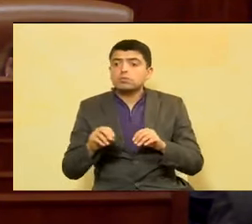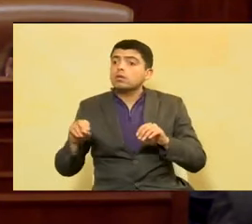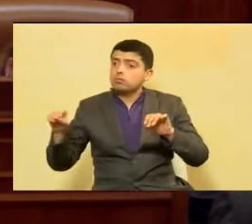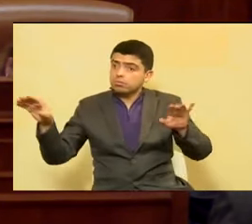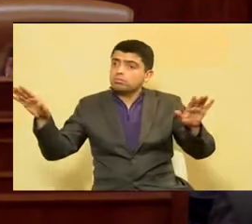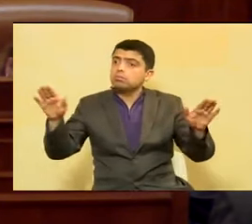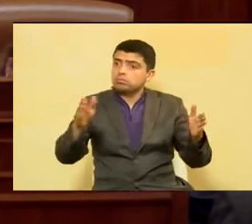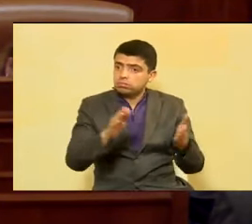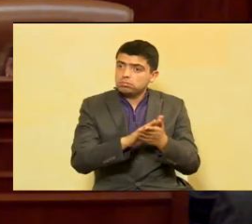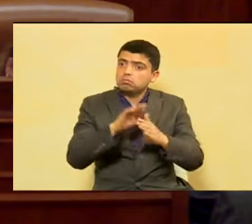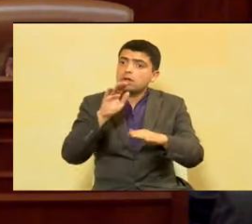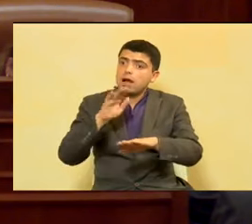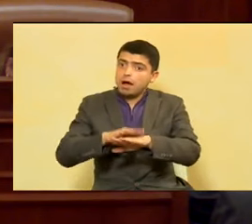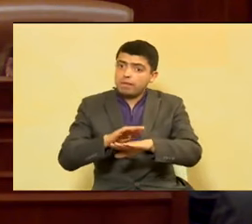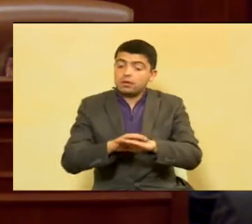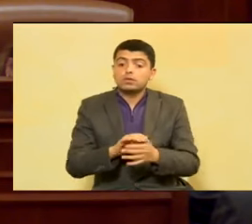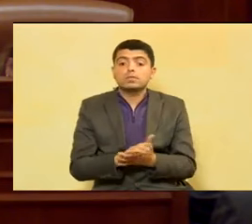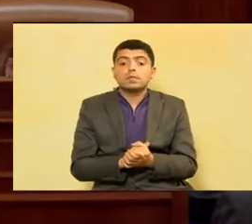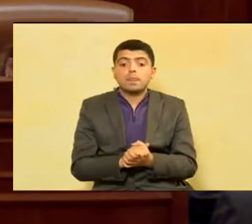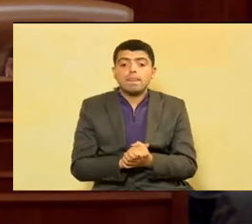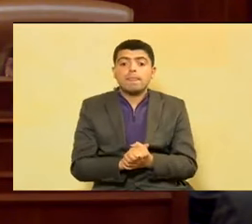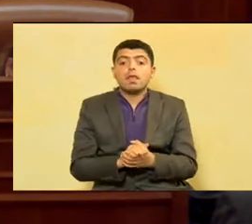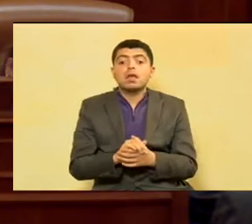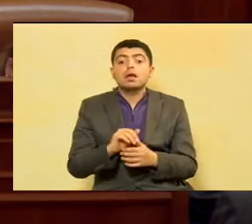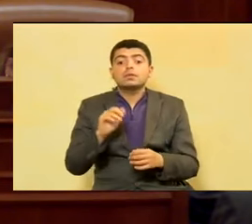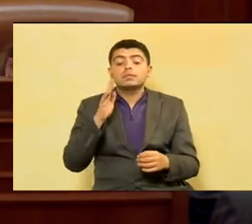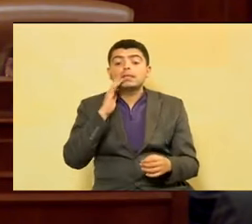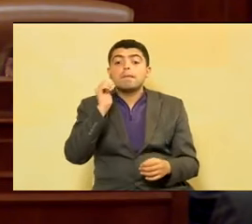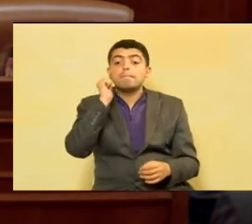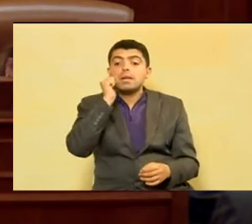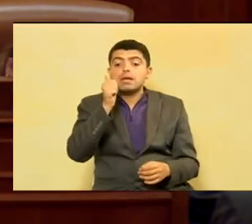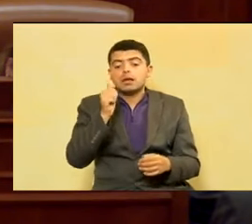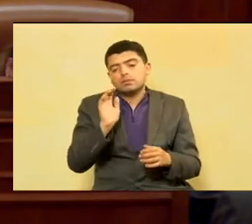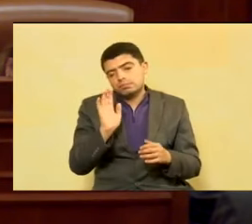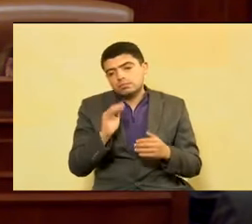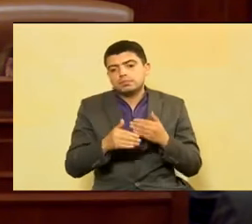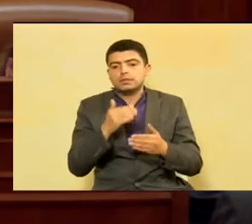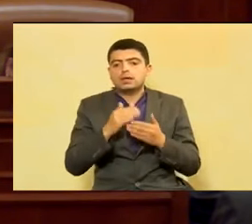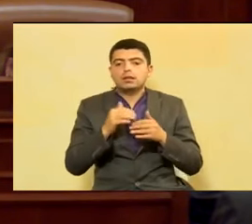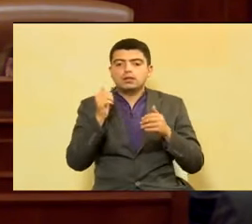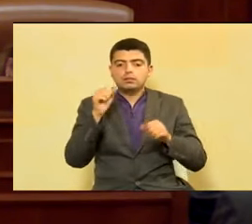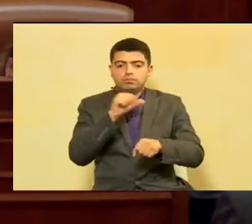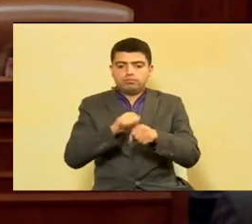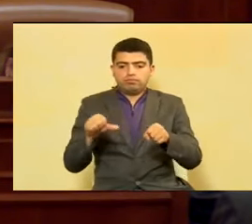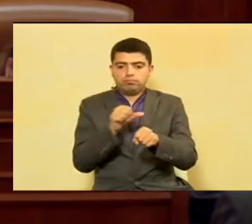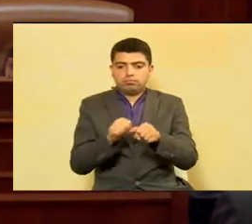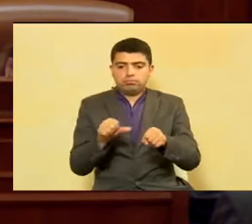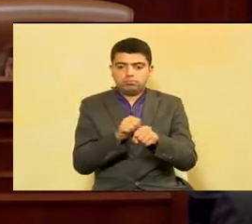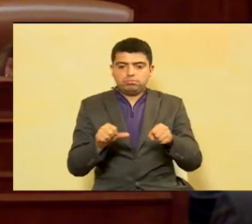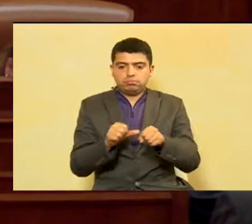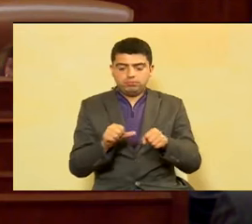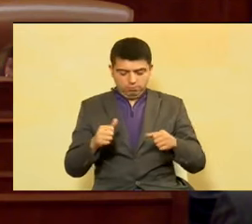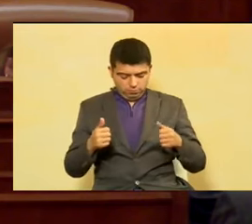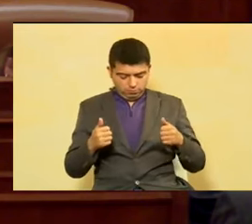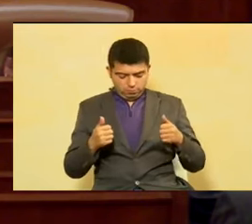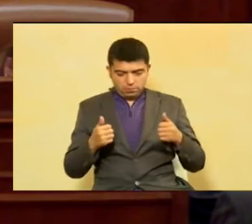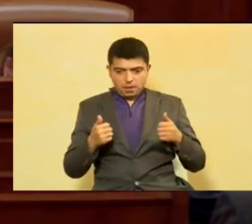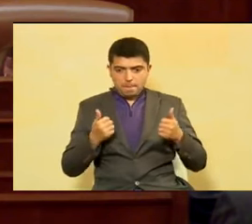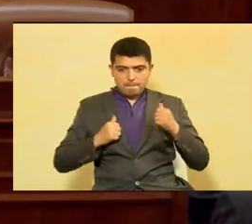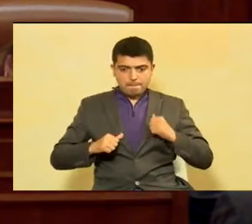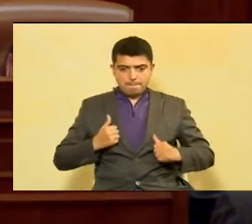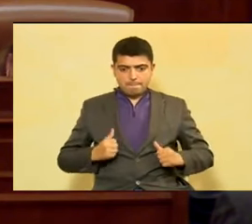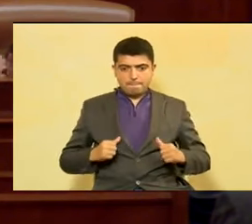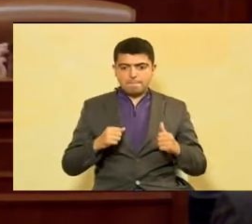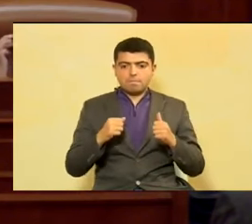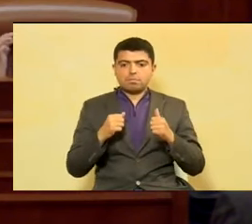toca arrancar con el proyecto de cirugías estéticas plásticas porque ya está en